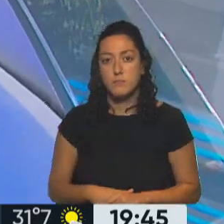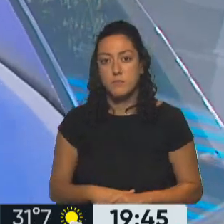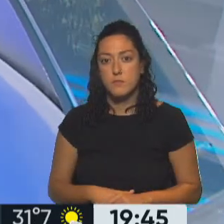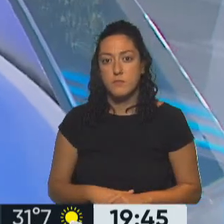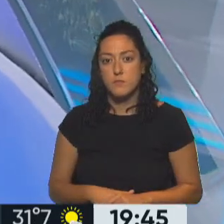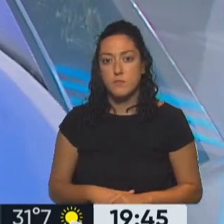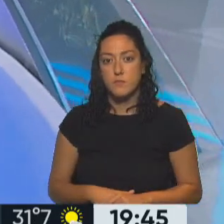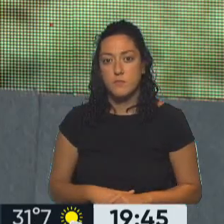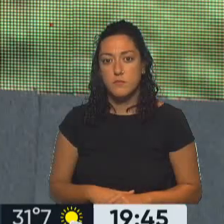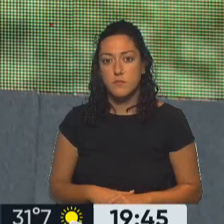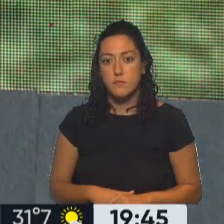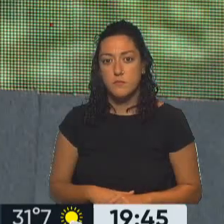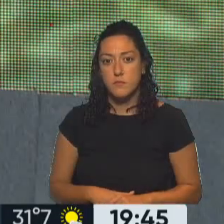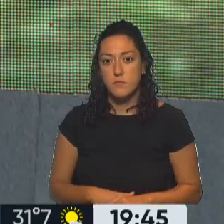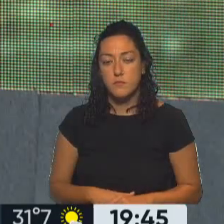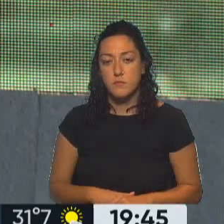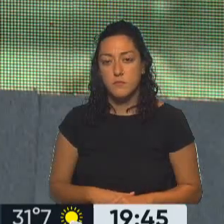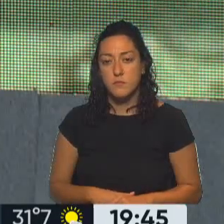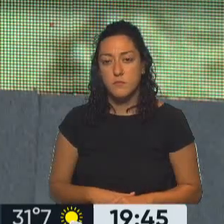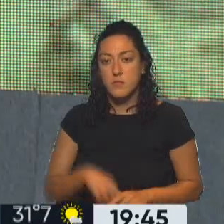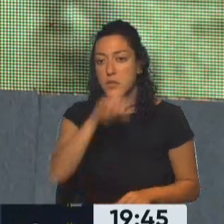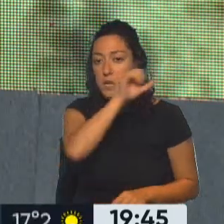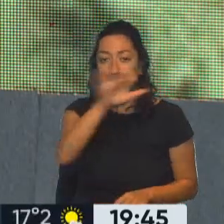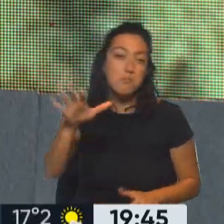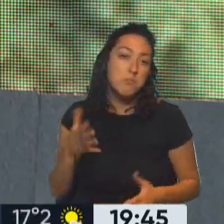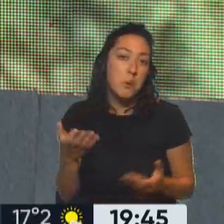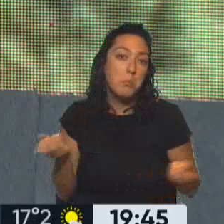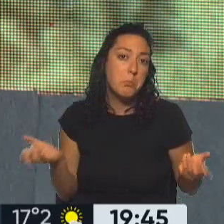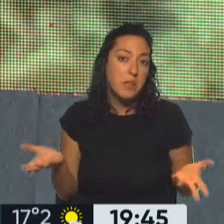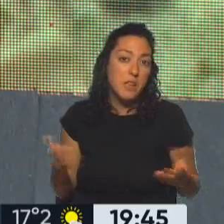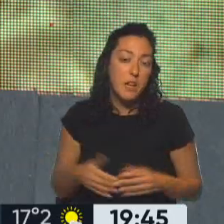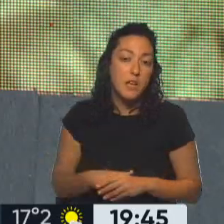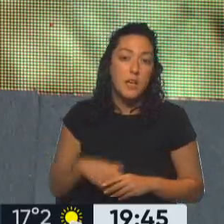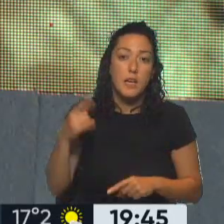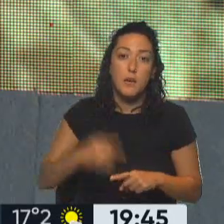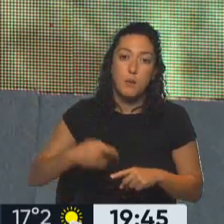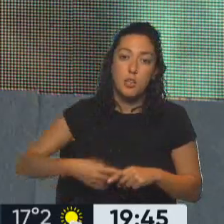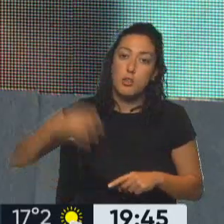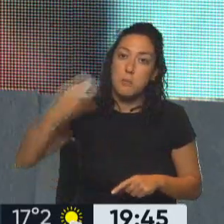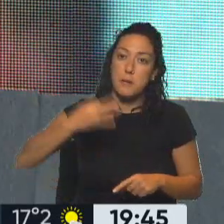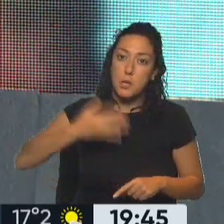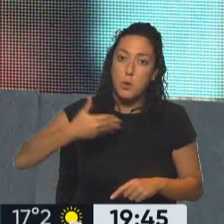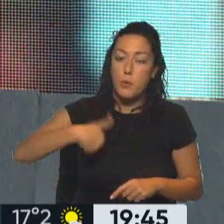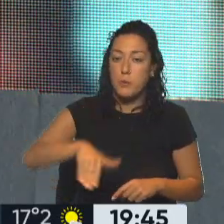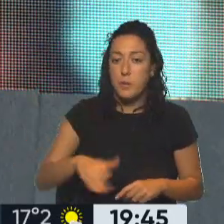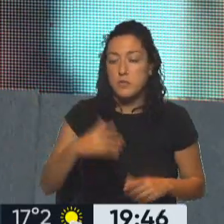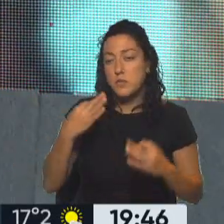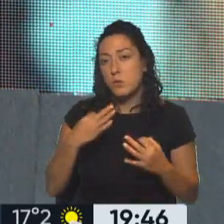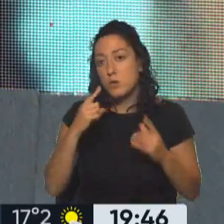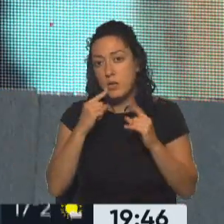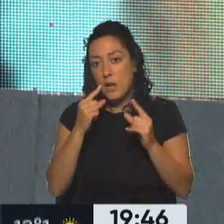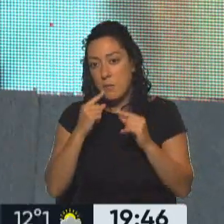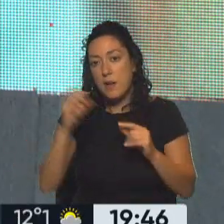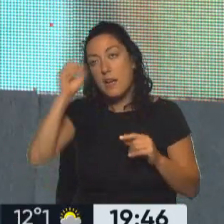un dato Y en qué está el campo porque se viene un evento particular en el que seguramente escucharemos muchos reclamos a ver